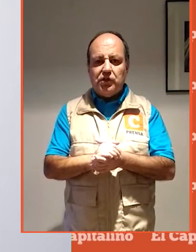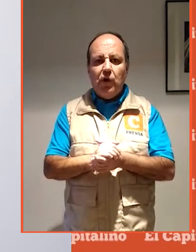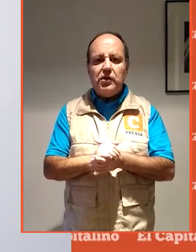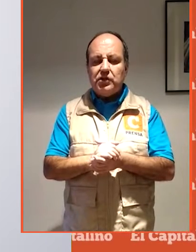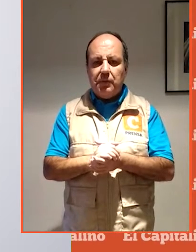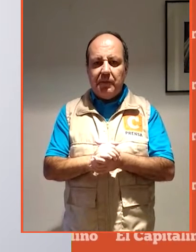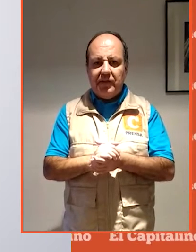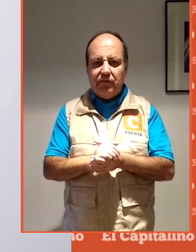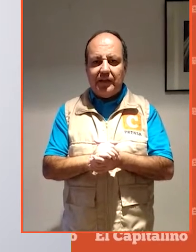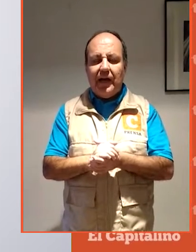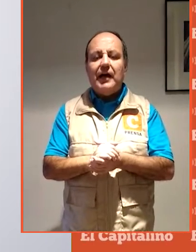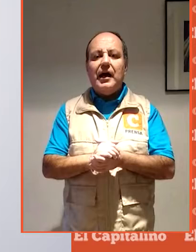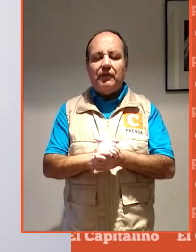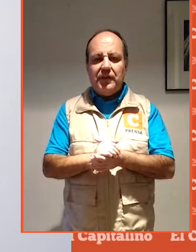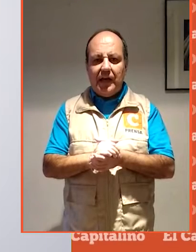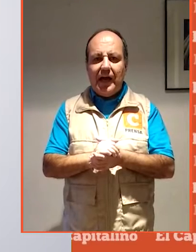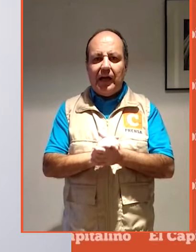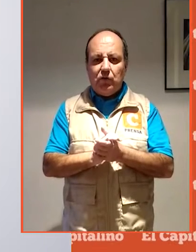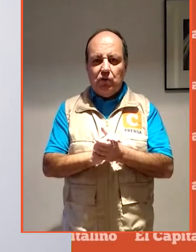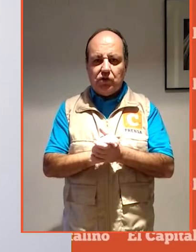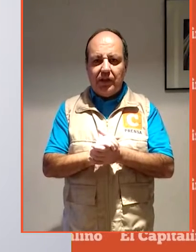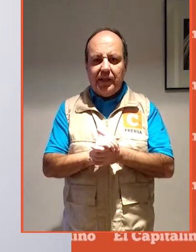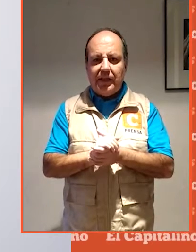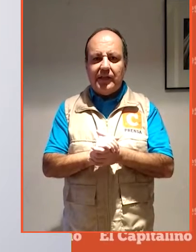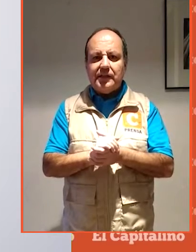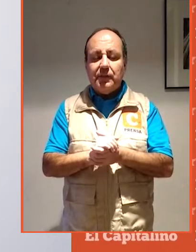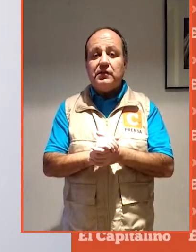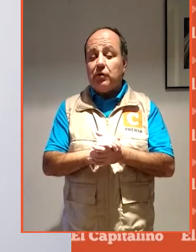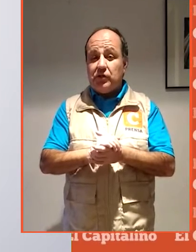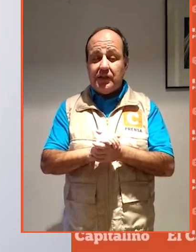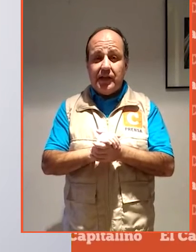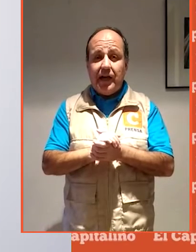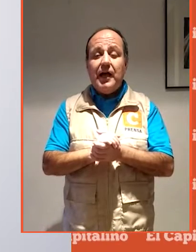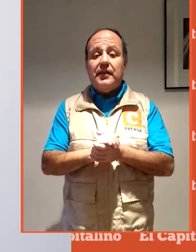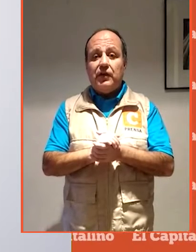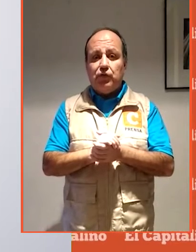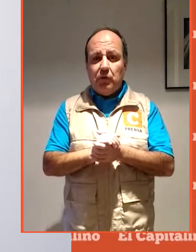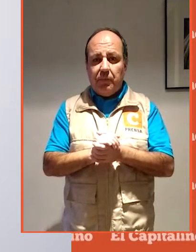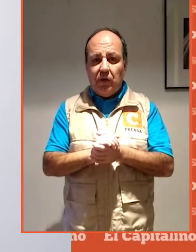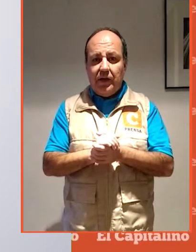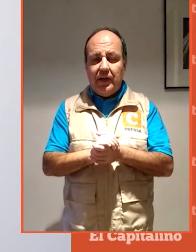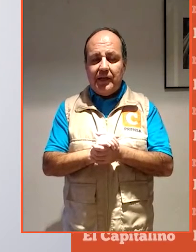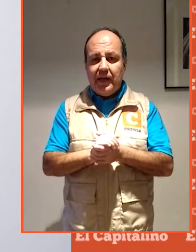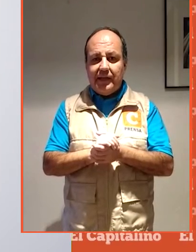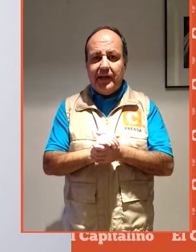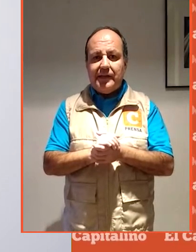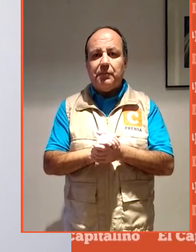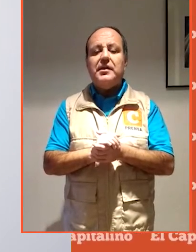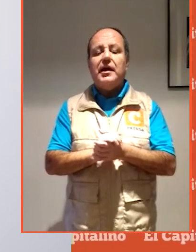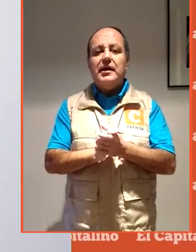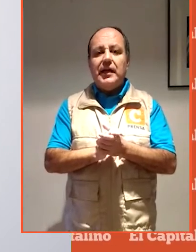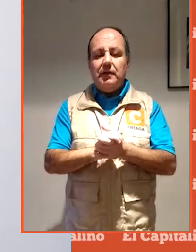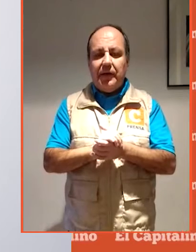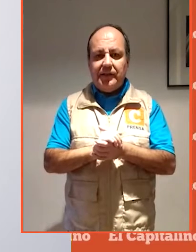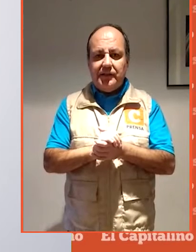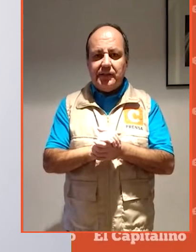el próximo año. Simplemente falta afinar algunos detalles. Más información acerca del fútbol, pero en la Liga de